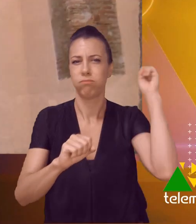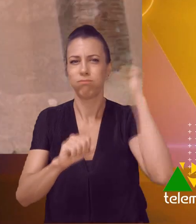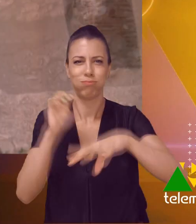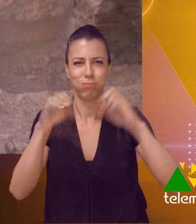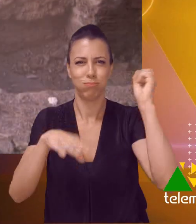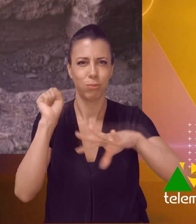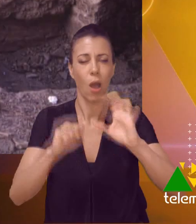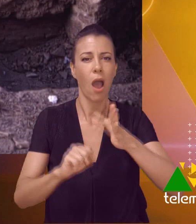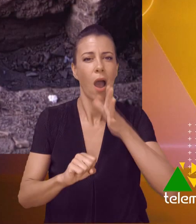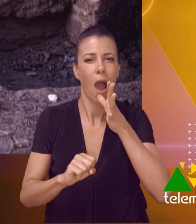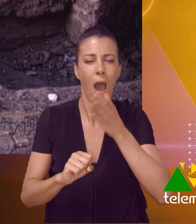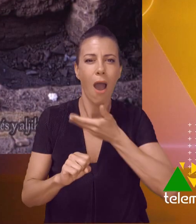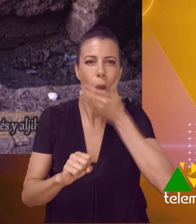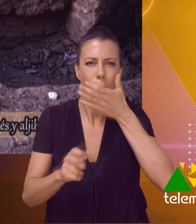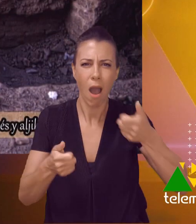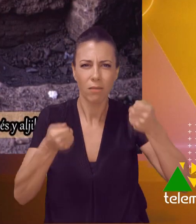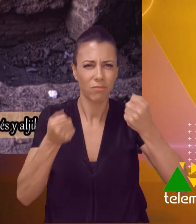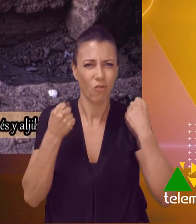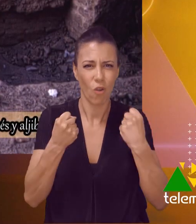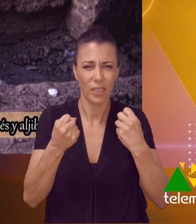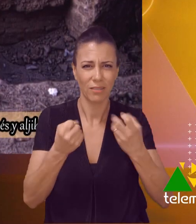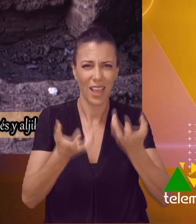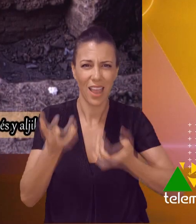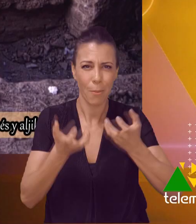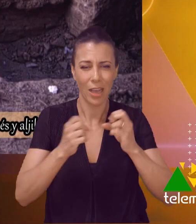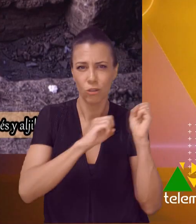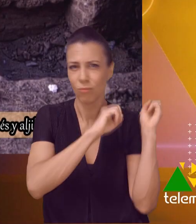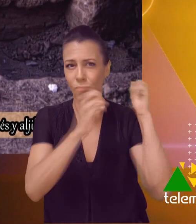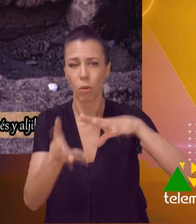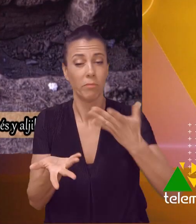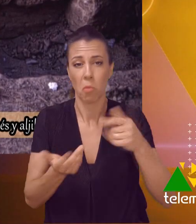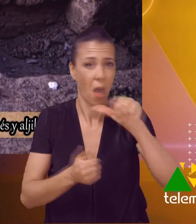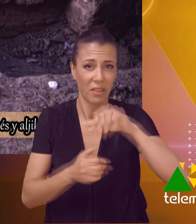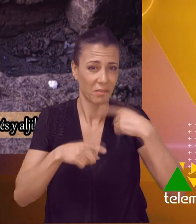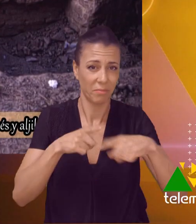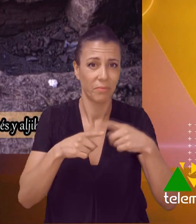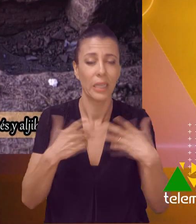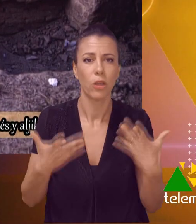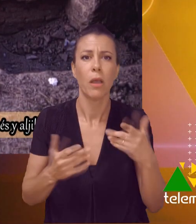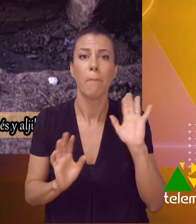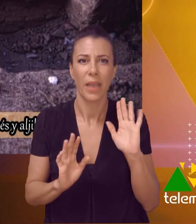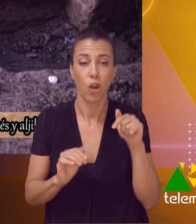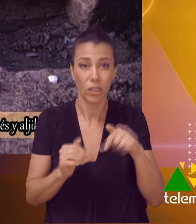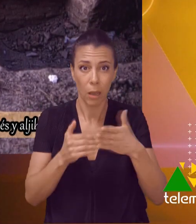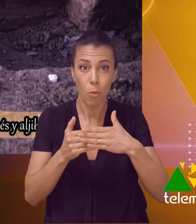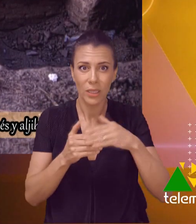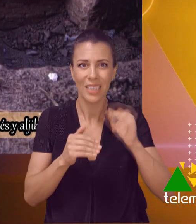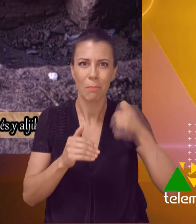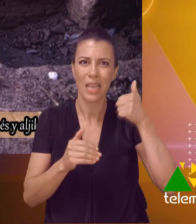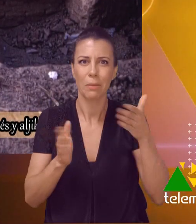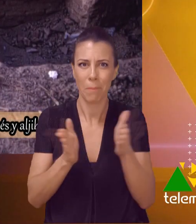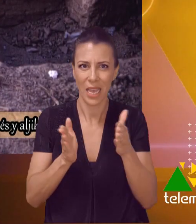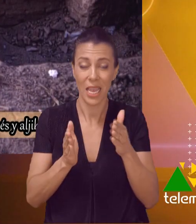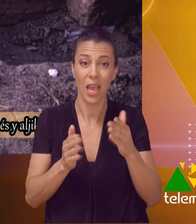hirviendo, lo que fuera, en el caso de asedio a esta puerta. Esta puerta es más pequeña, como podemos ver, es mucho más pequeña que la puerta de la Plaza de